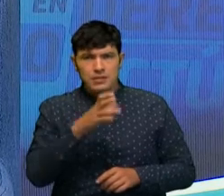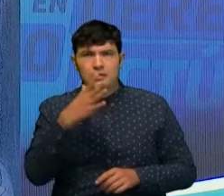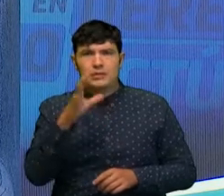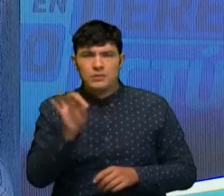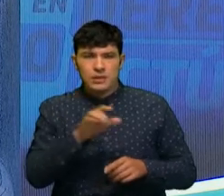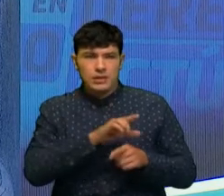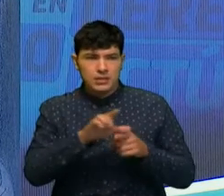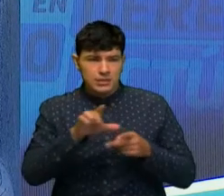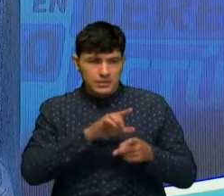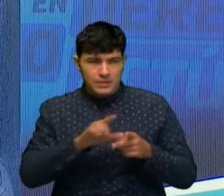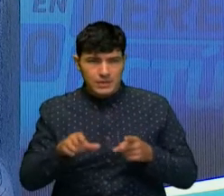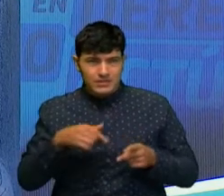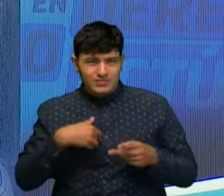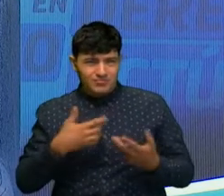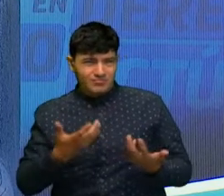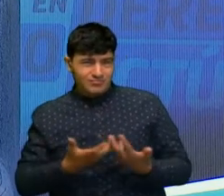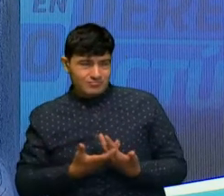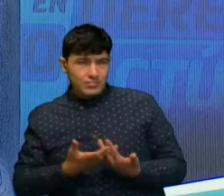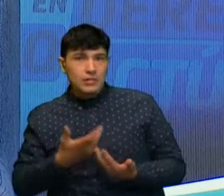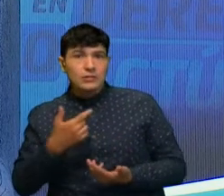hice